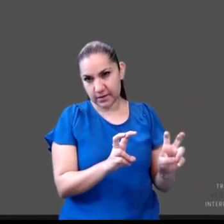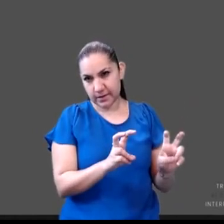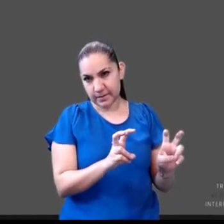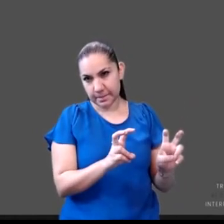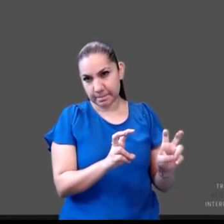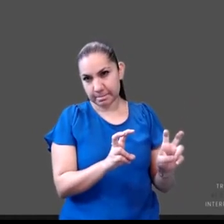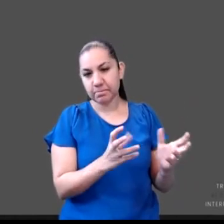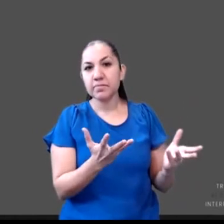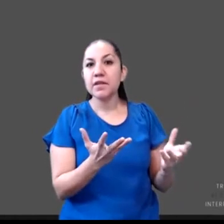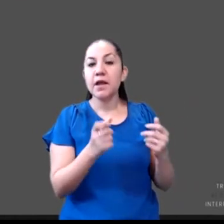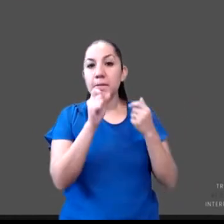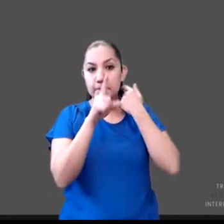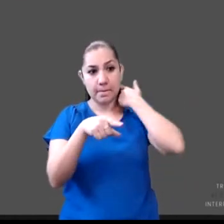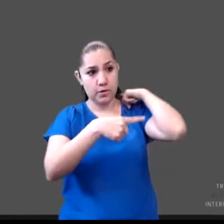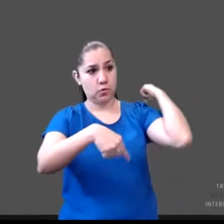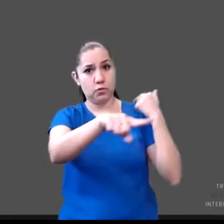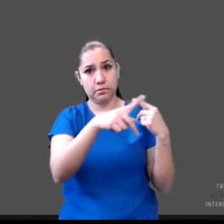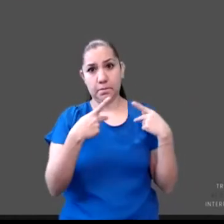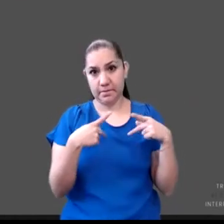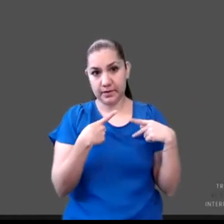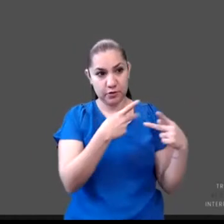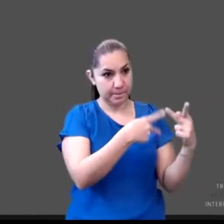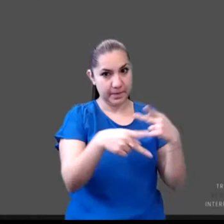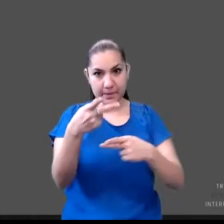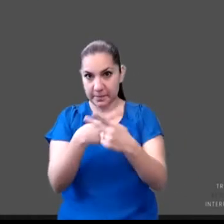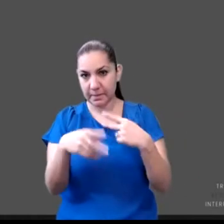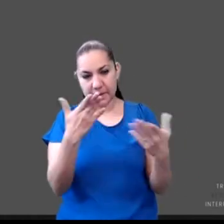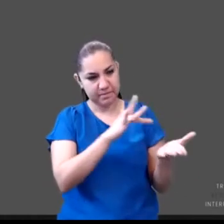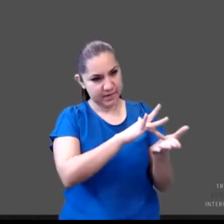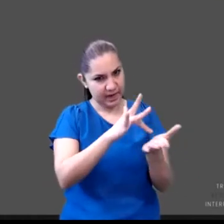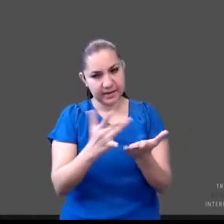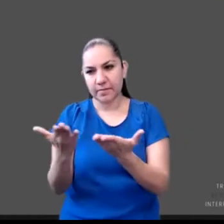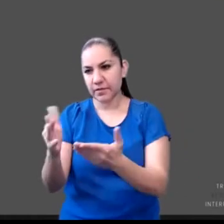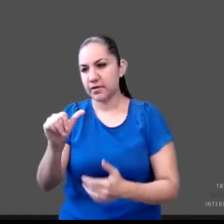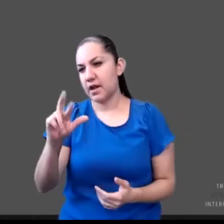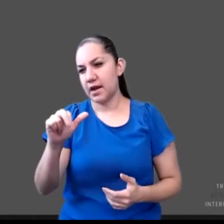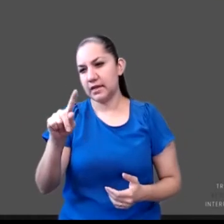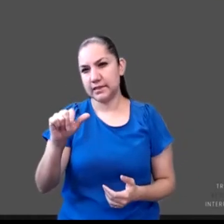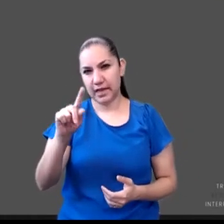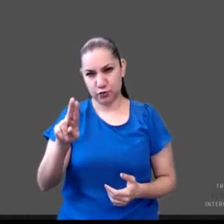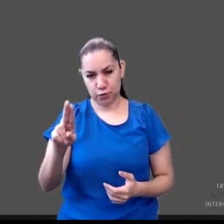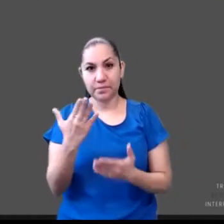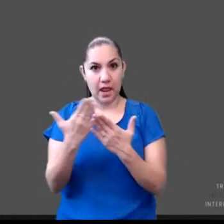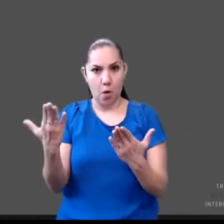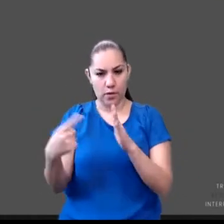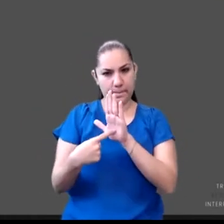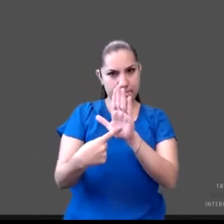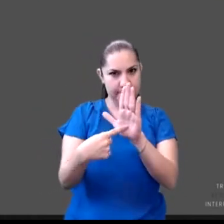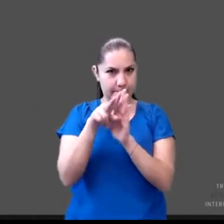su presencia y vamos a comenzar, Aranzazú y Luis, si me permiten, vamos a ver el primer video y